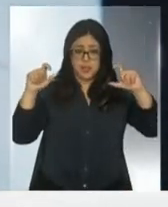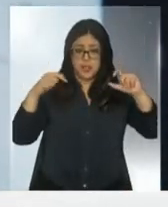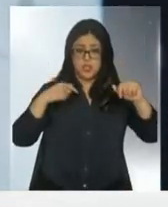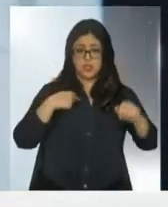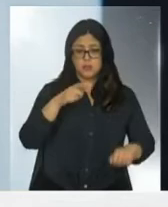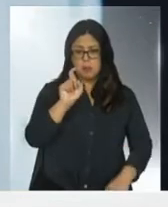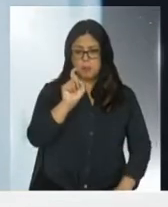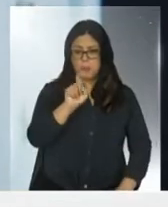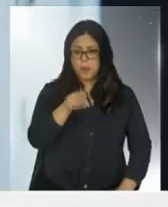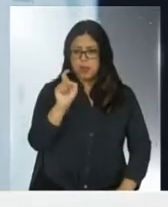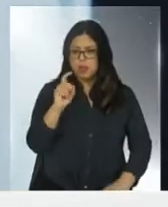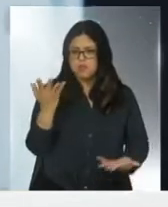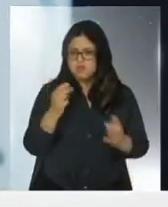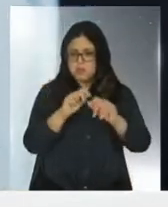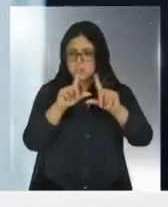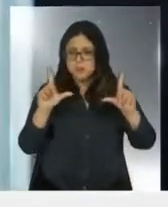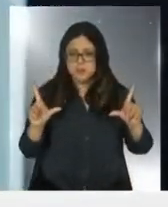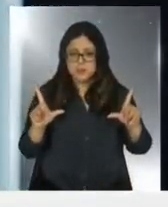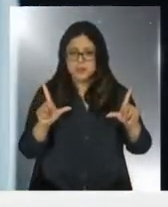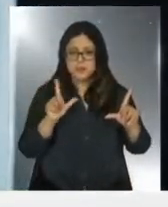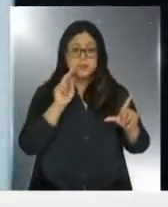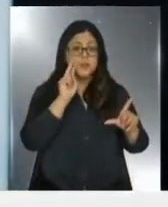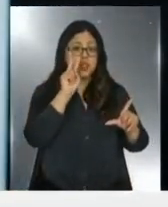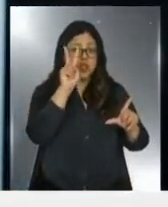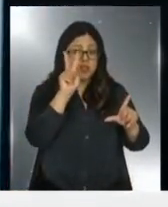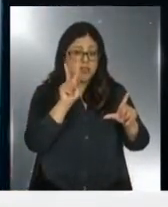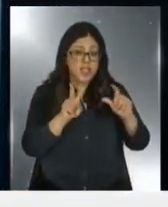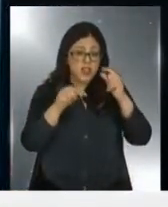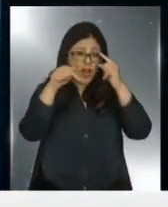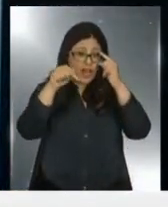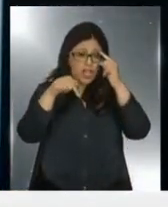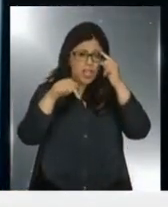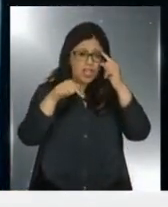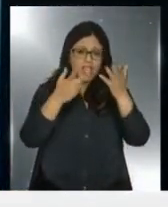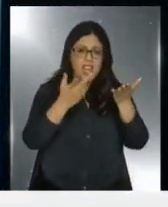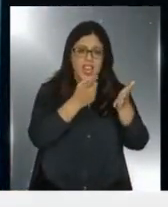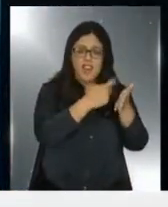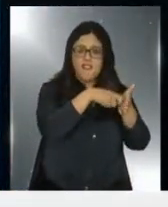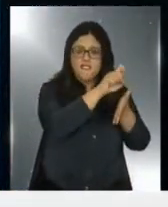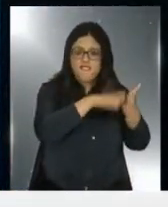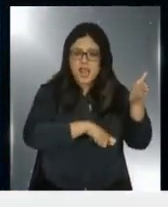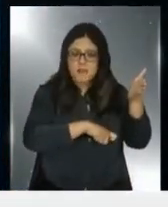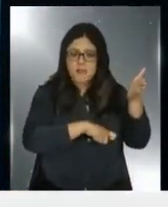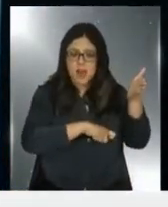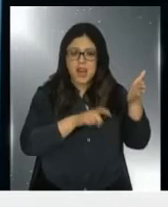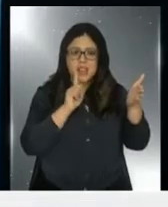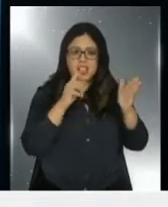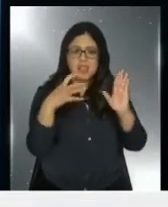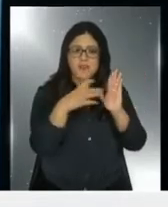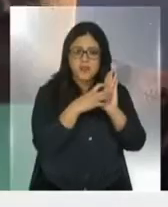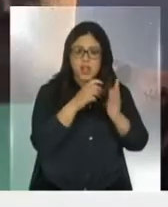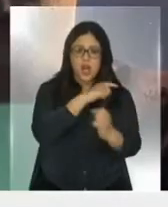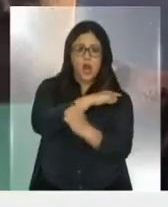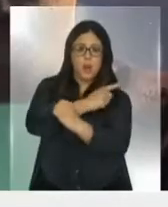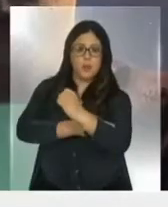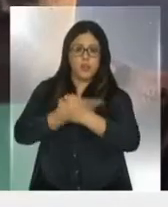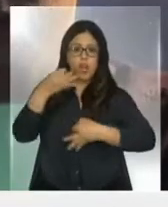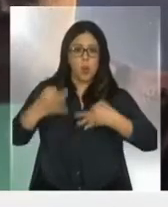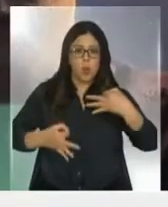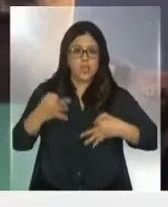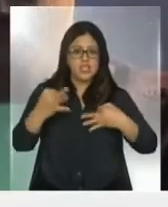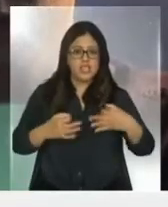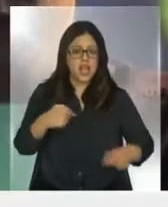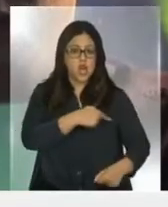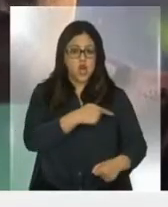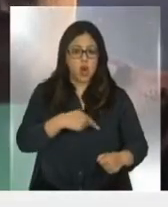revisar de qué se tratará. Y a primera vista, ¿qué es lo que más resalta? Es la firma. La firma que tiene el logo oficial del Poder Judicial, tiene el nombre y